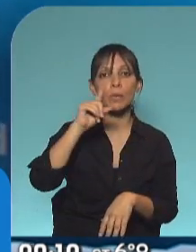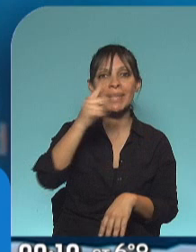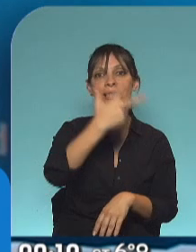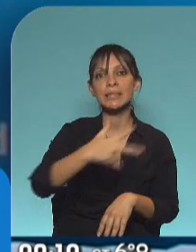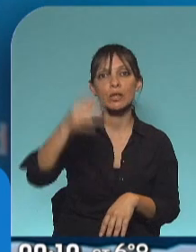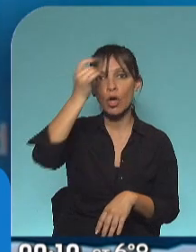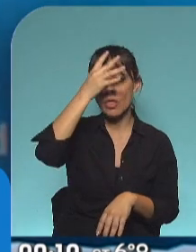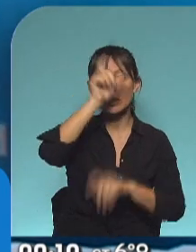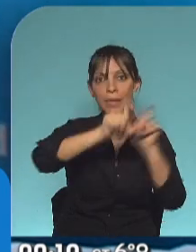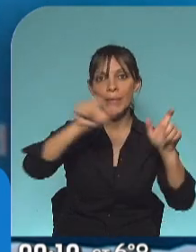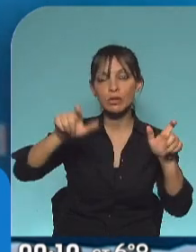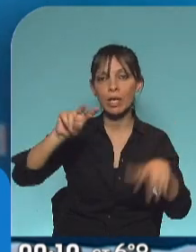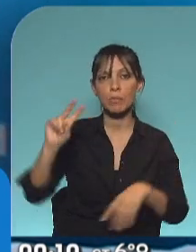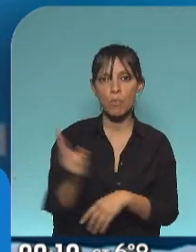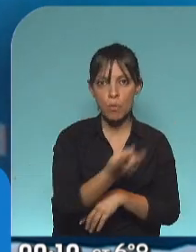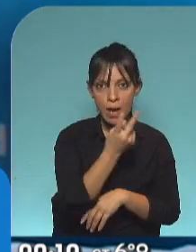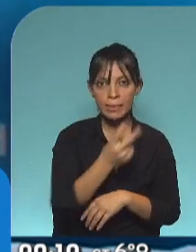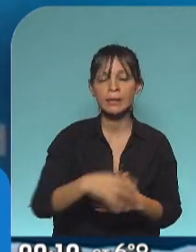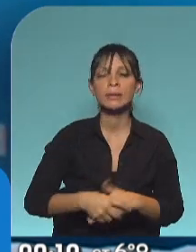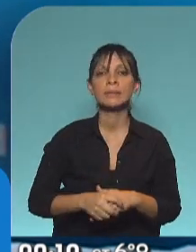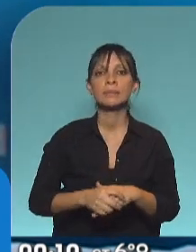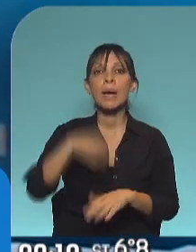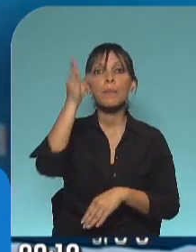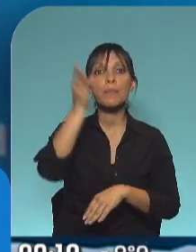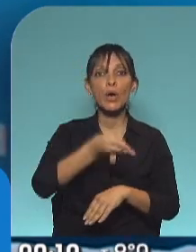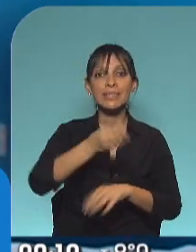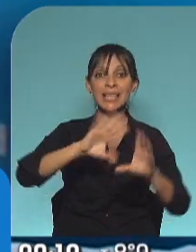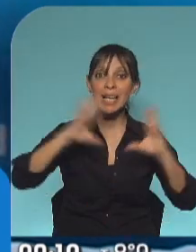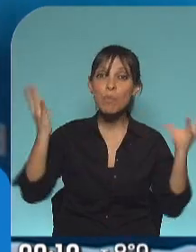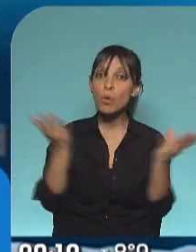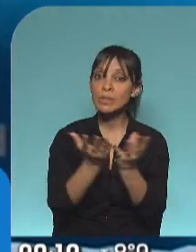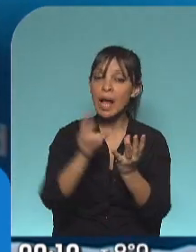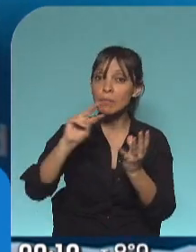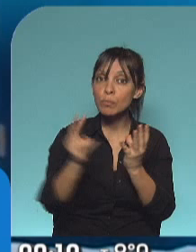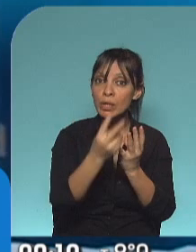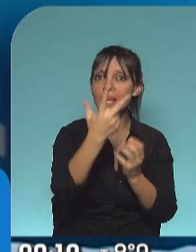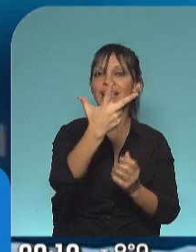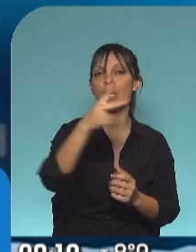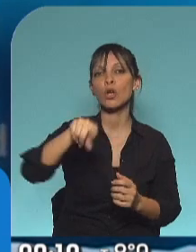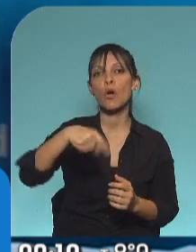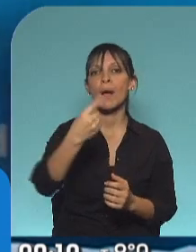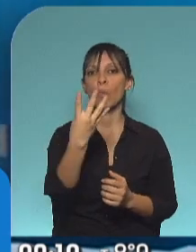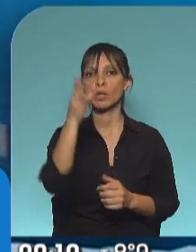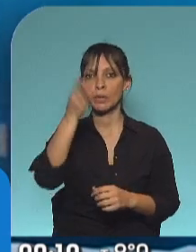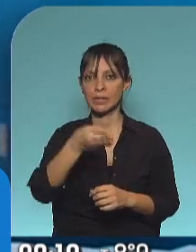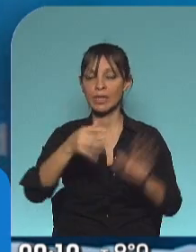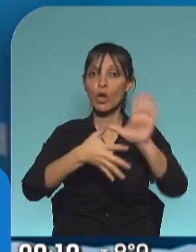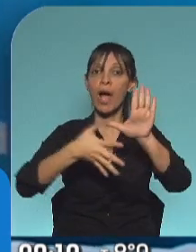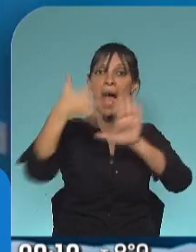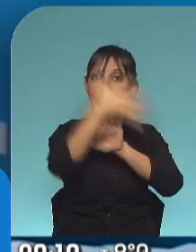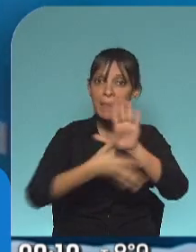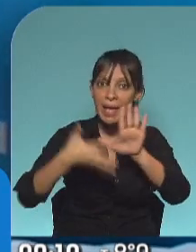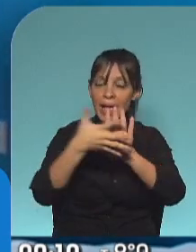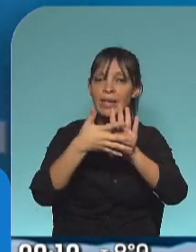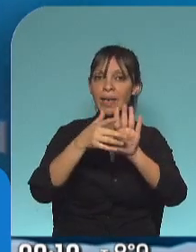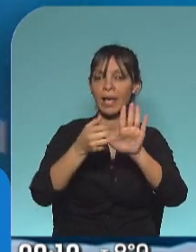844.312 personas fallecidas. La tasa de letalidad mundial es del 3,4%. En nuestro continente, en América,